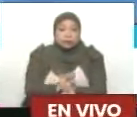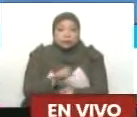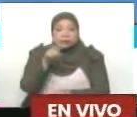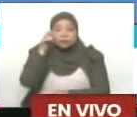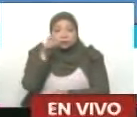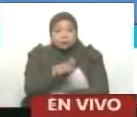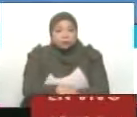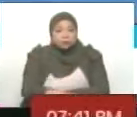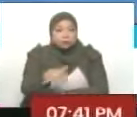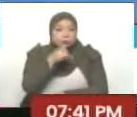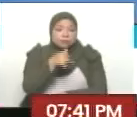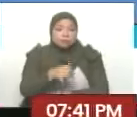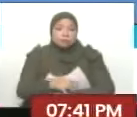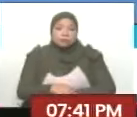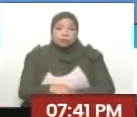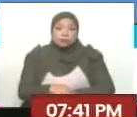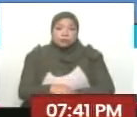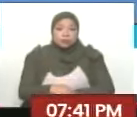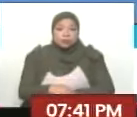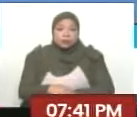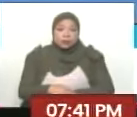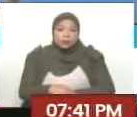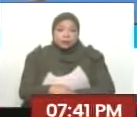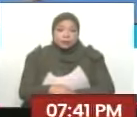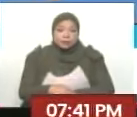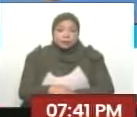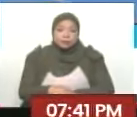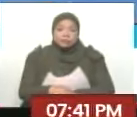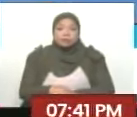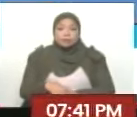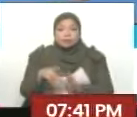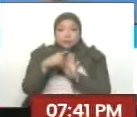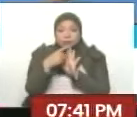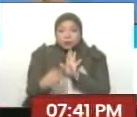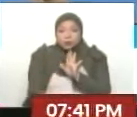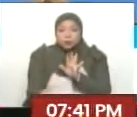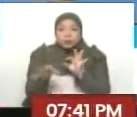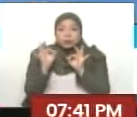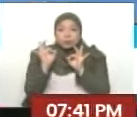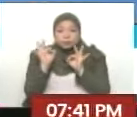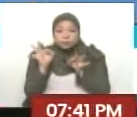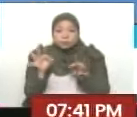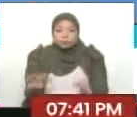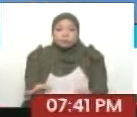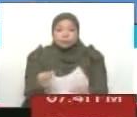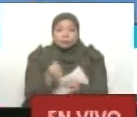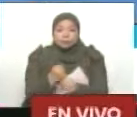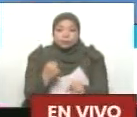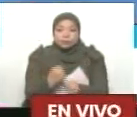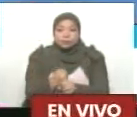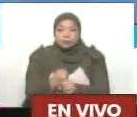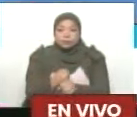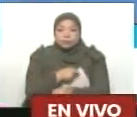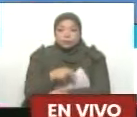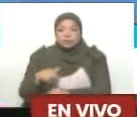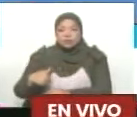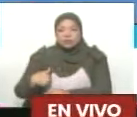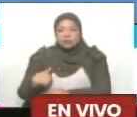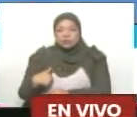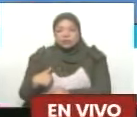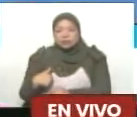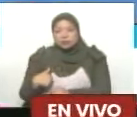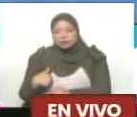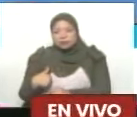que se pueden, de acuerdo al derecho constitucional consuetudinario de Venezuela. Porque el